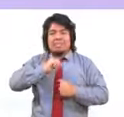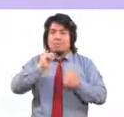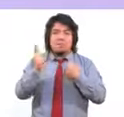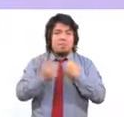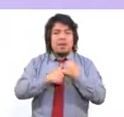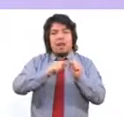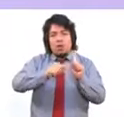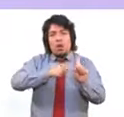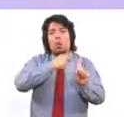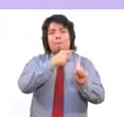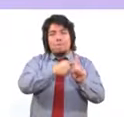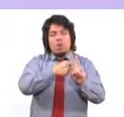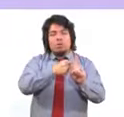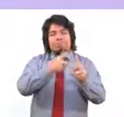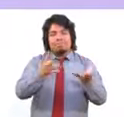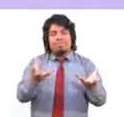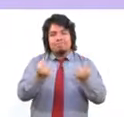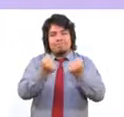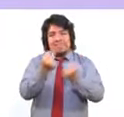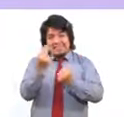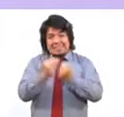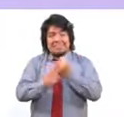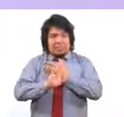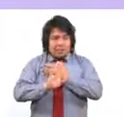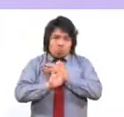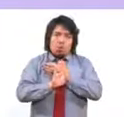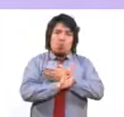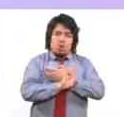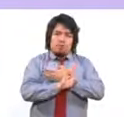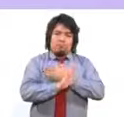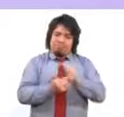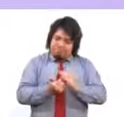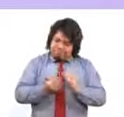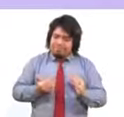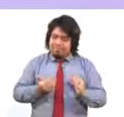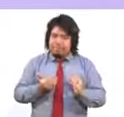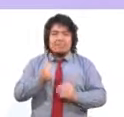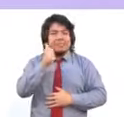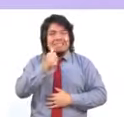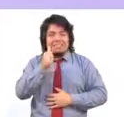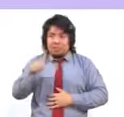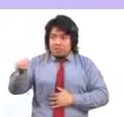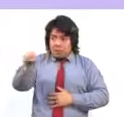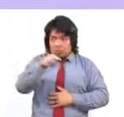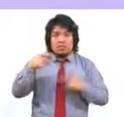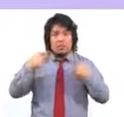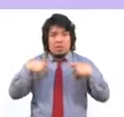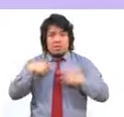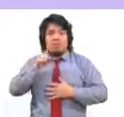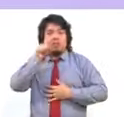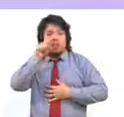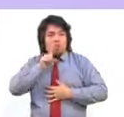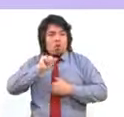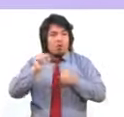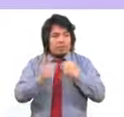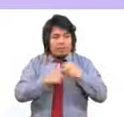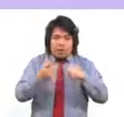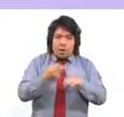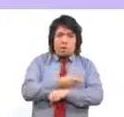positiva. Hay que prevenir y por eso las llamamos siempre a que puedan promocionar entre